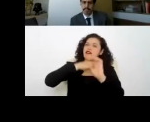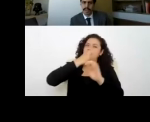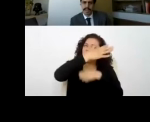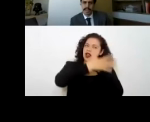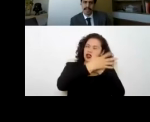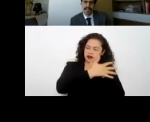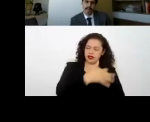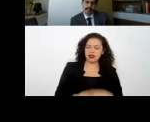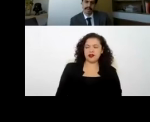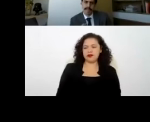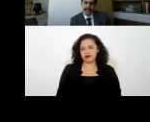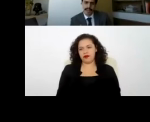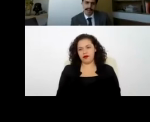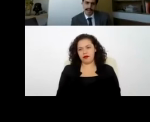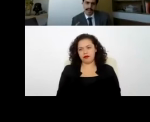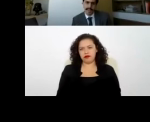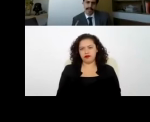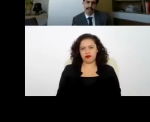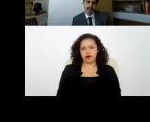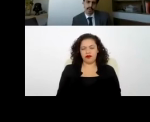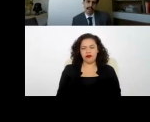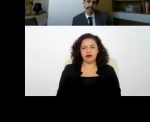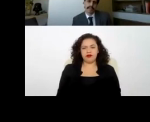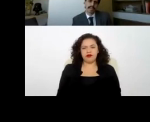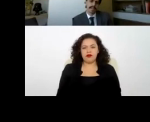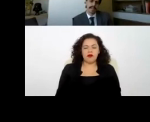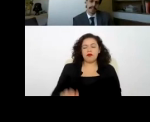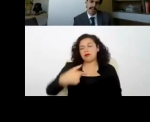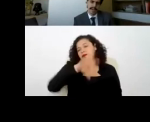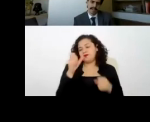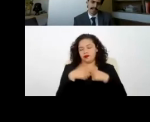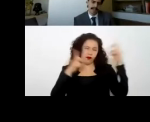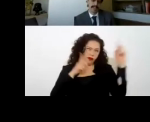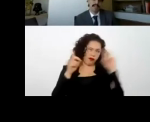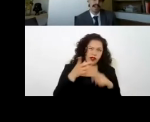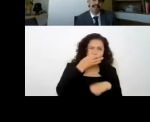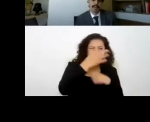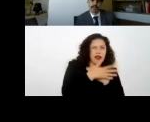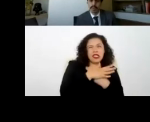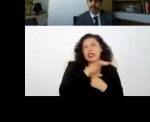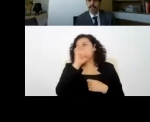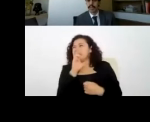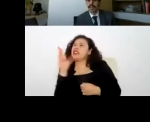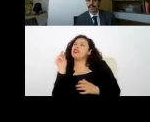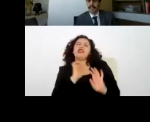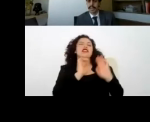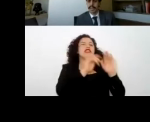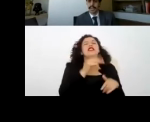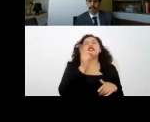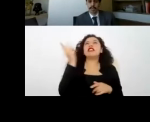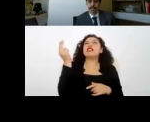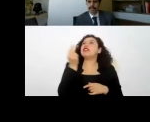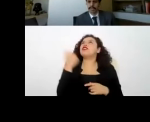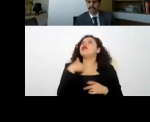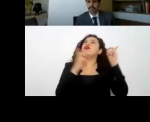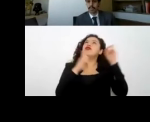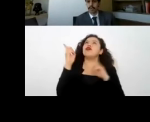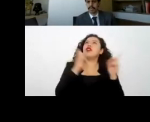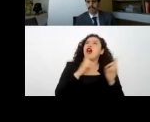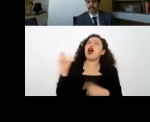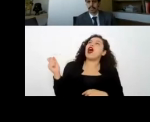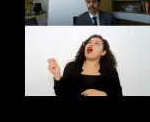alguien por ahí todavía está en duda entre si debe de darse de alta o no, en cuanto